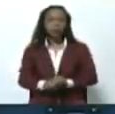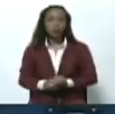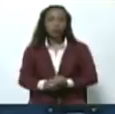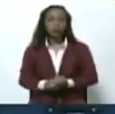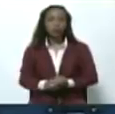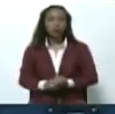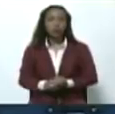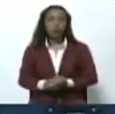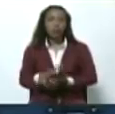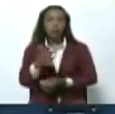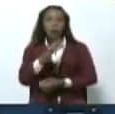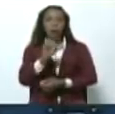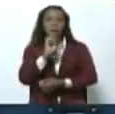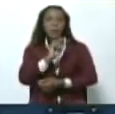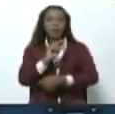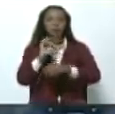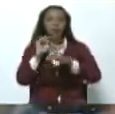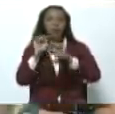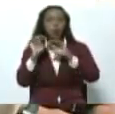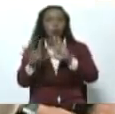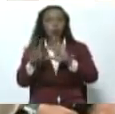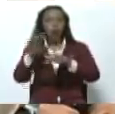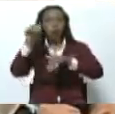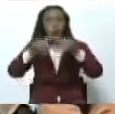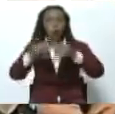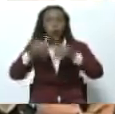Son 29 elecciones,